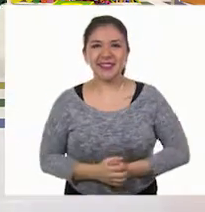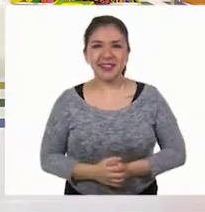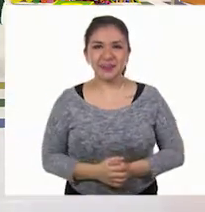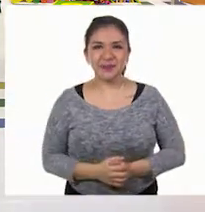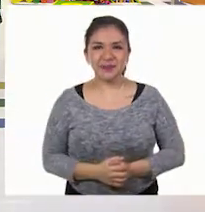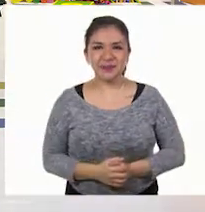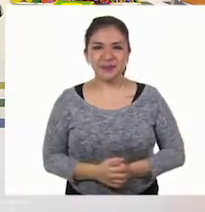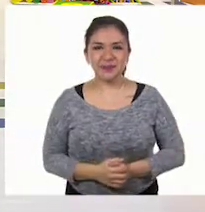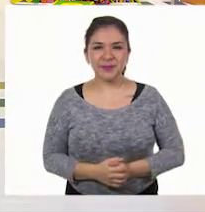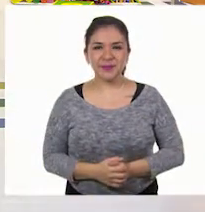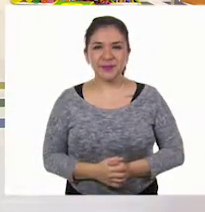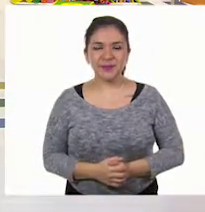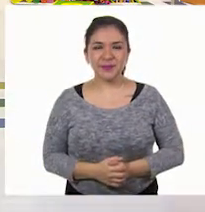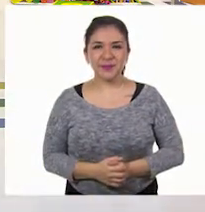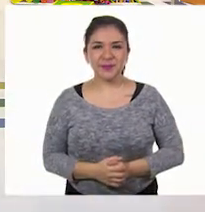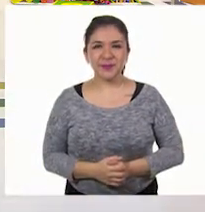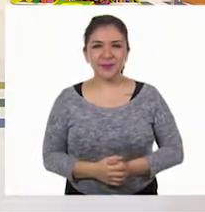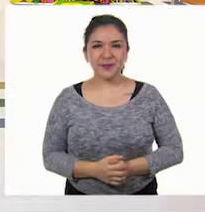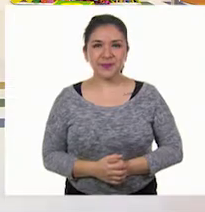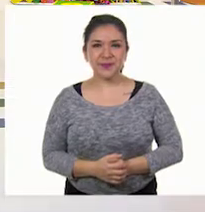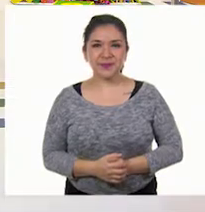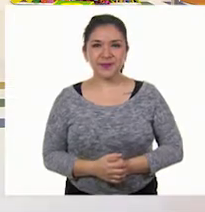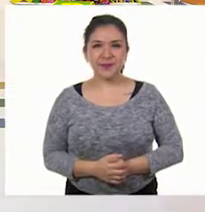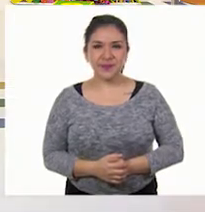Vámonos. Toca. Vamos toca, a movernos. Toca. Ahora sí, maestra.